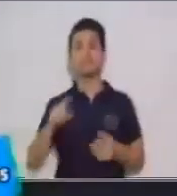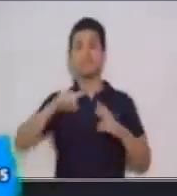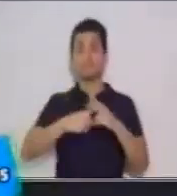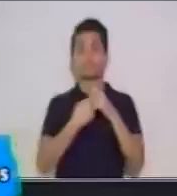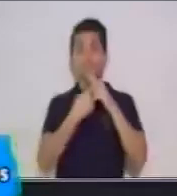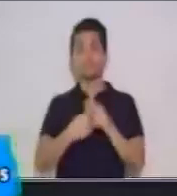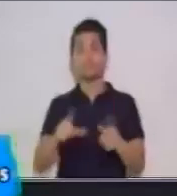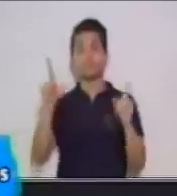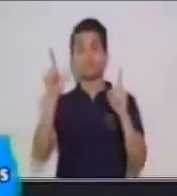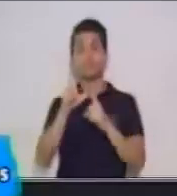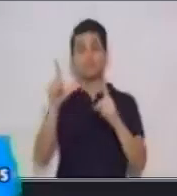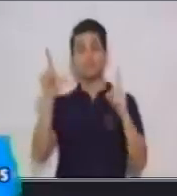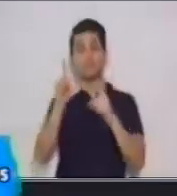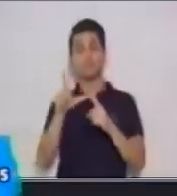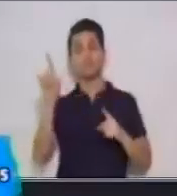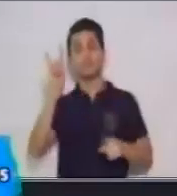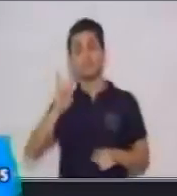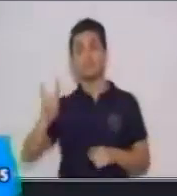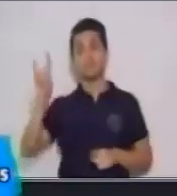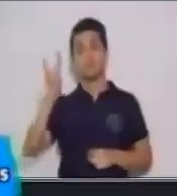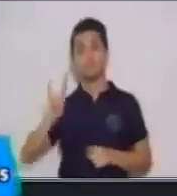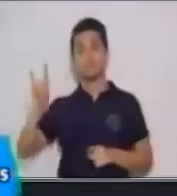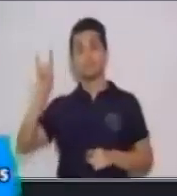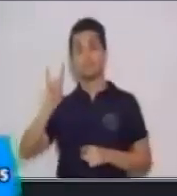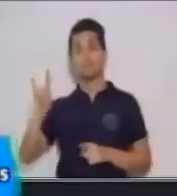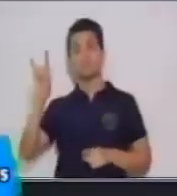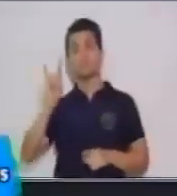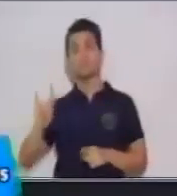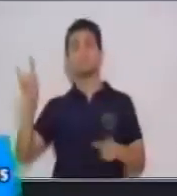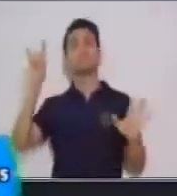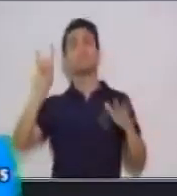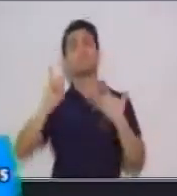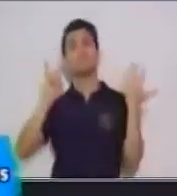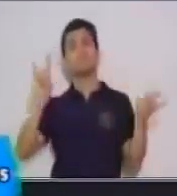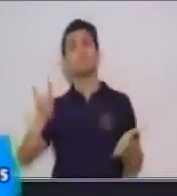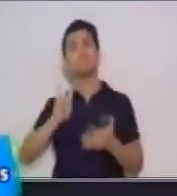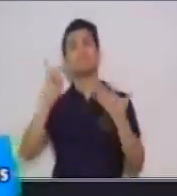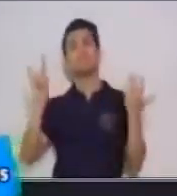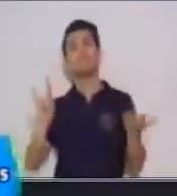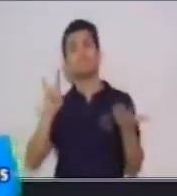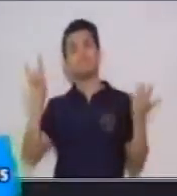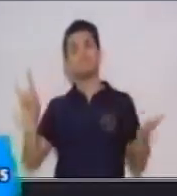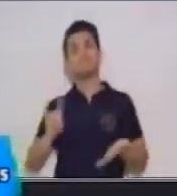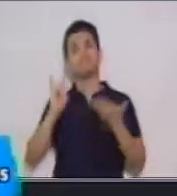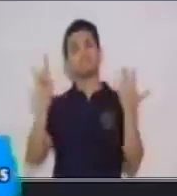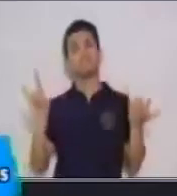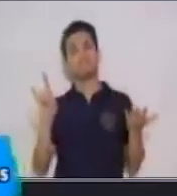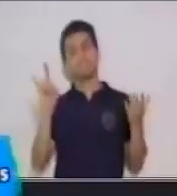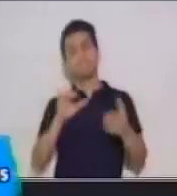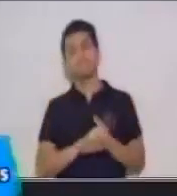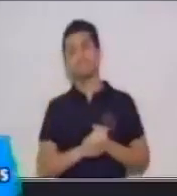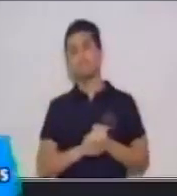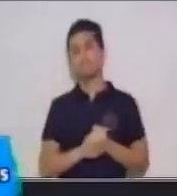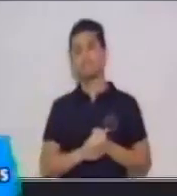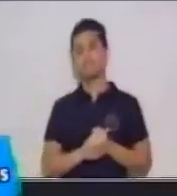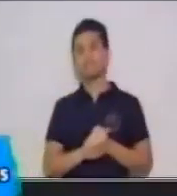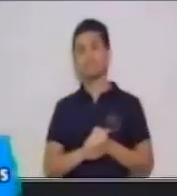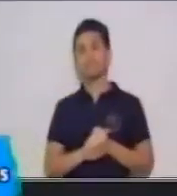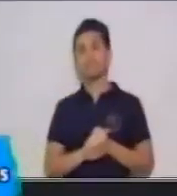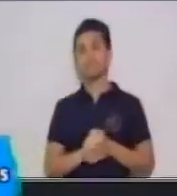es? Empieza con hola, ¿qué cero, qué cero, qué cero?